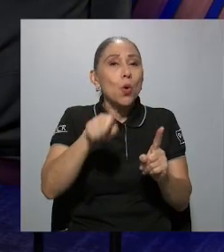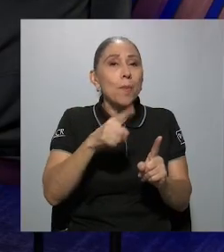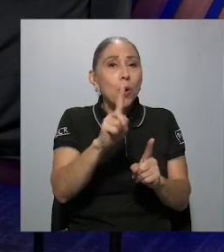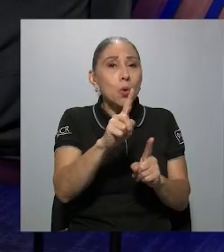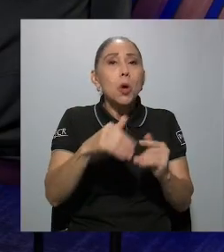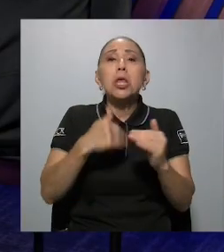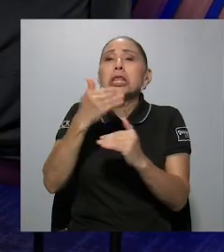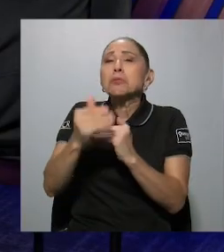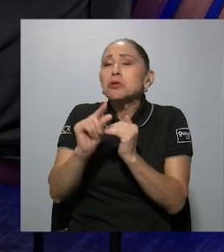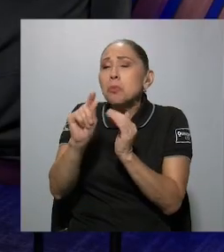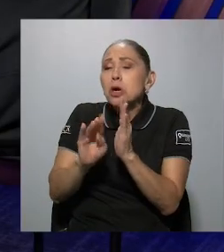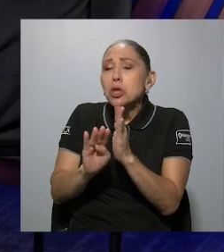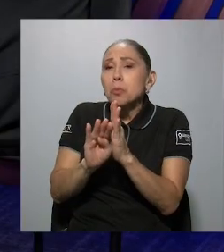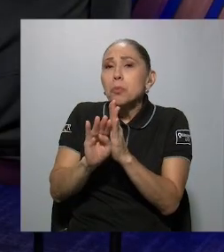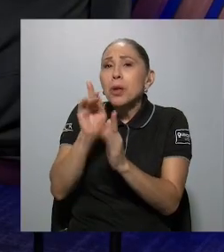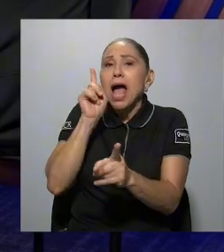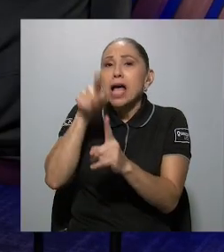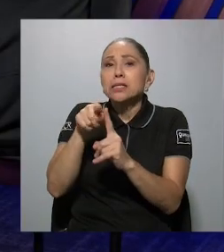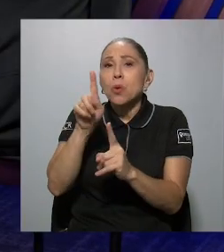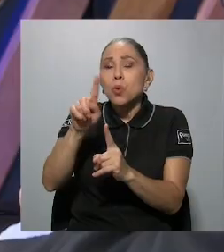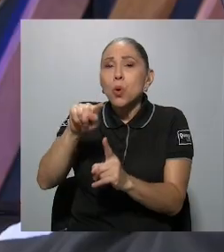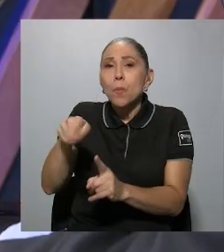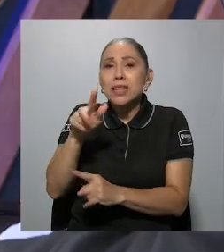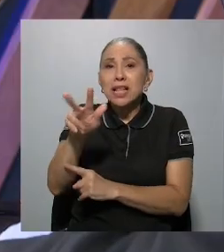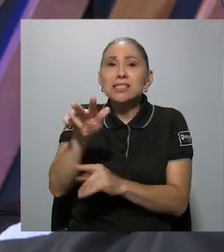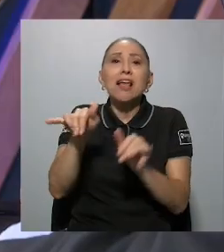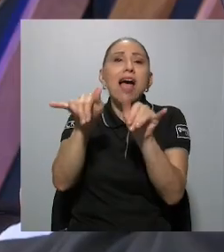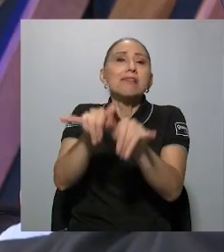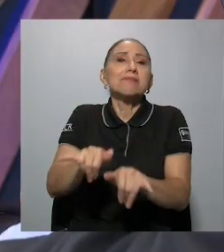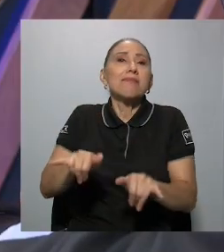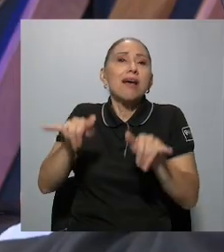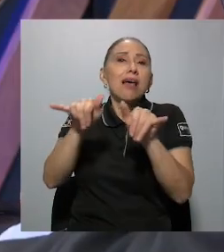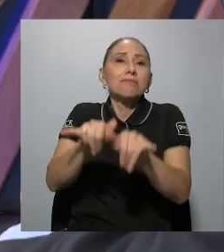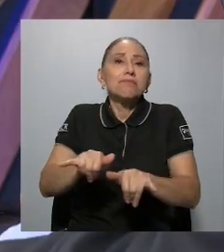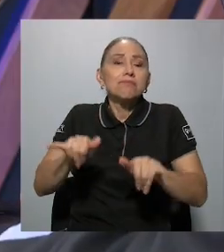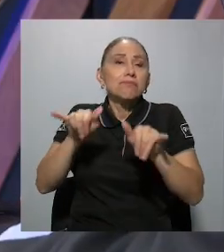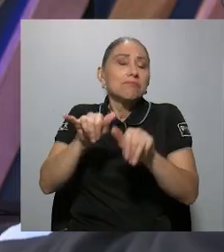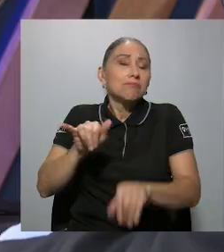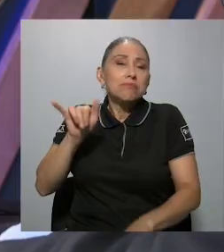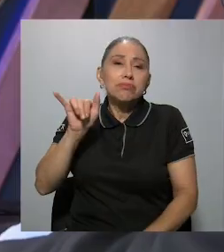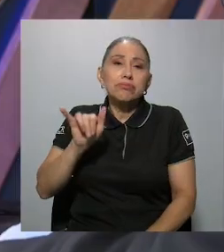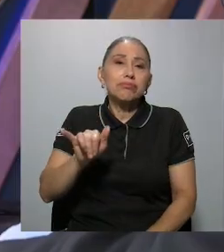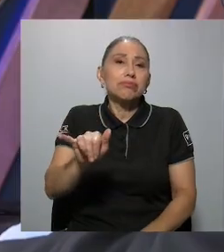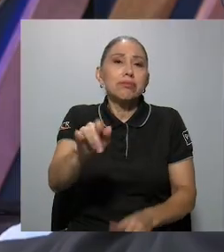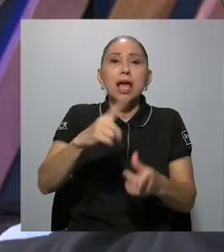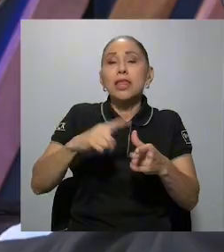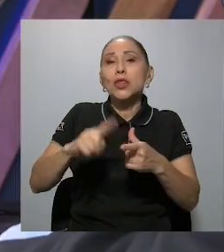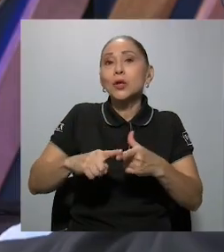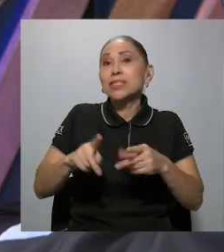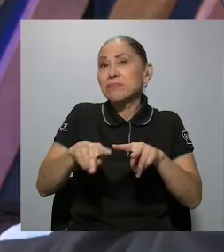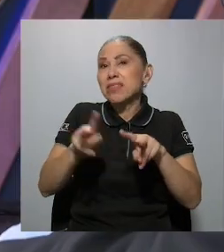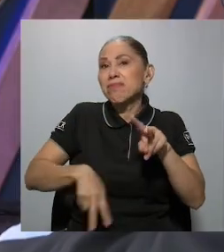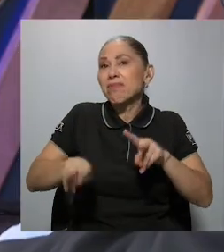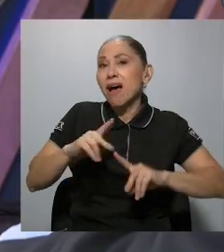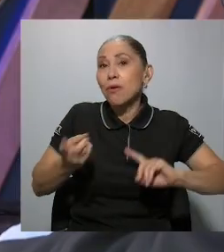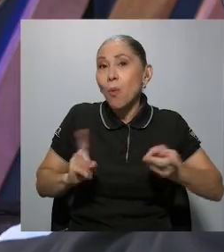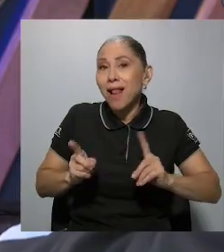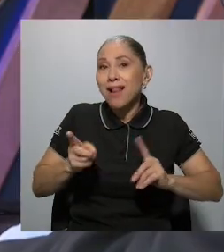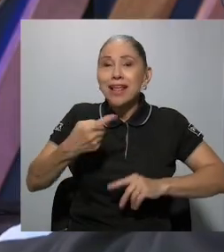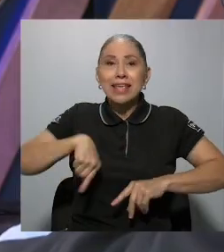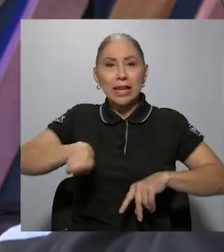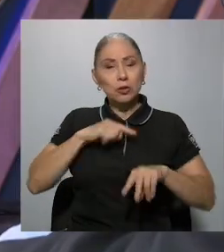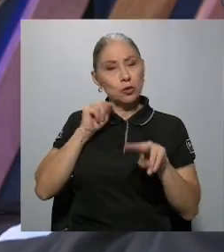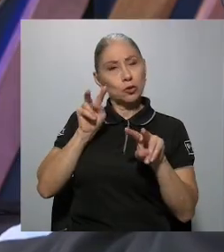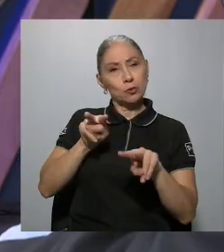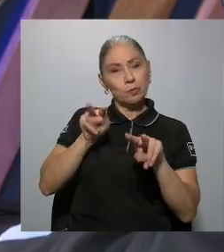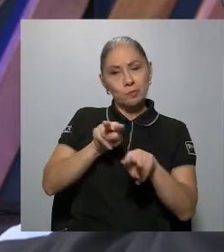a recuperar levemente hasta 1,3 y ahí se va a quedar constante. Bueno, entonces, ¿cuál va a ser la